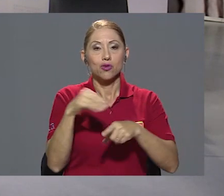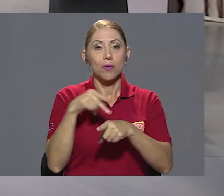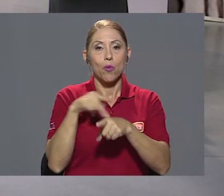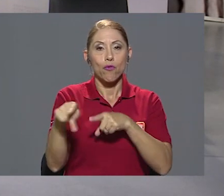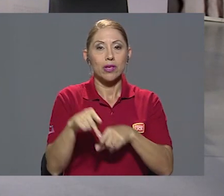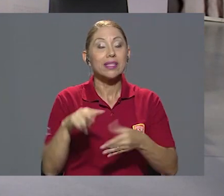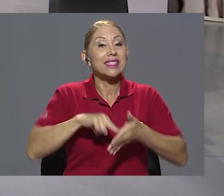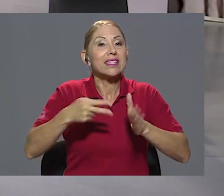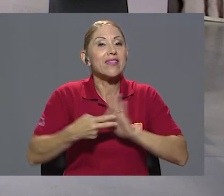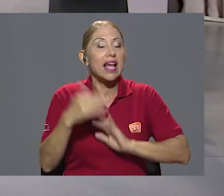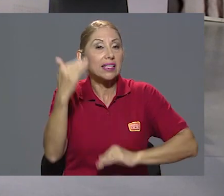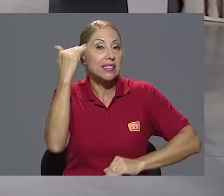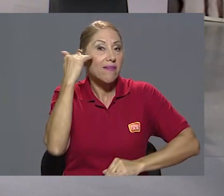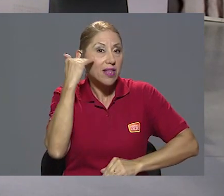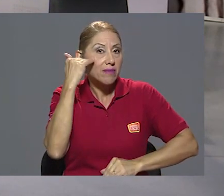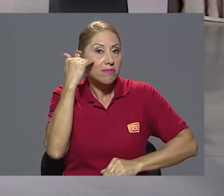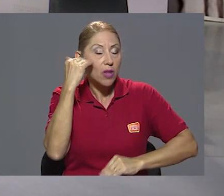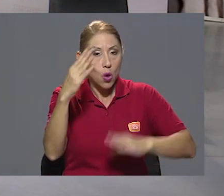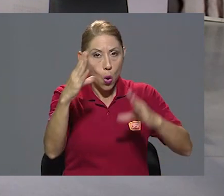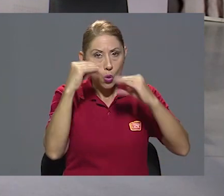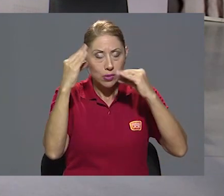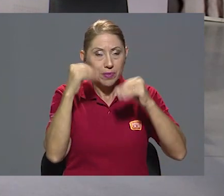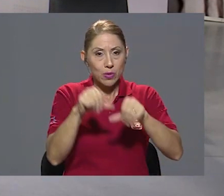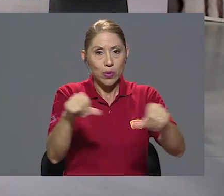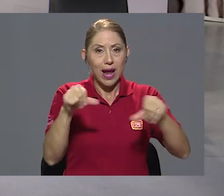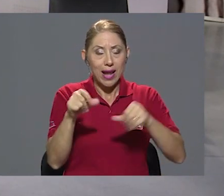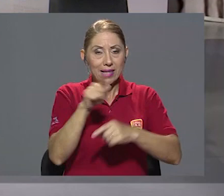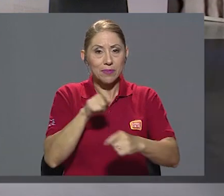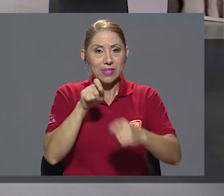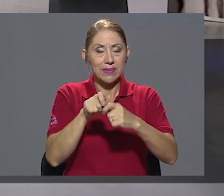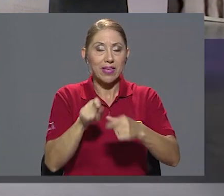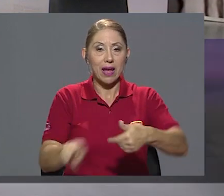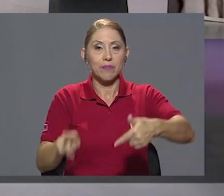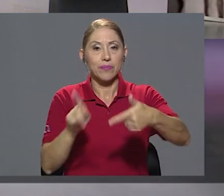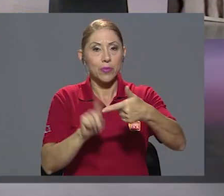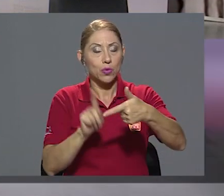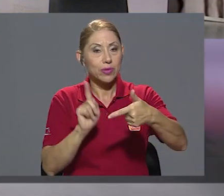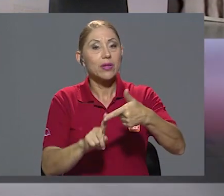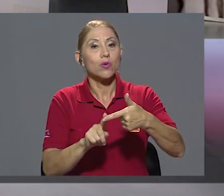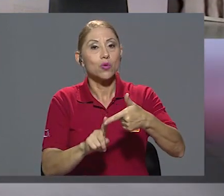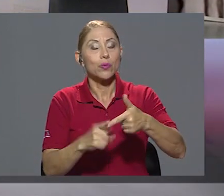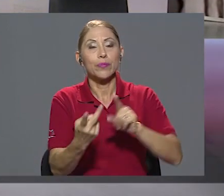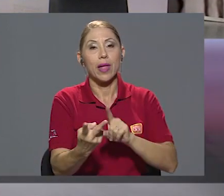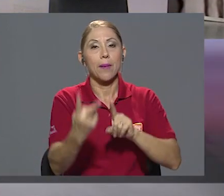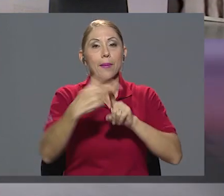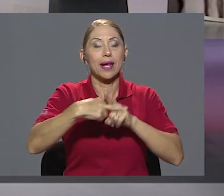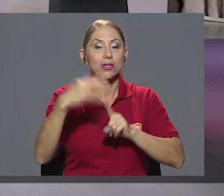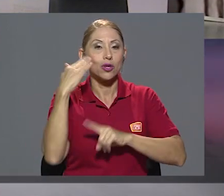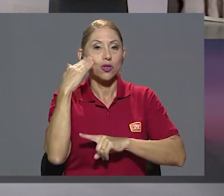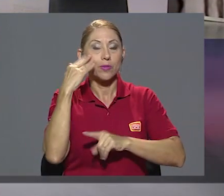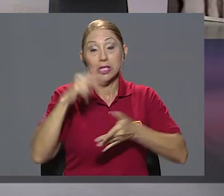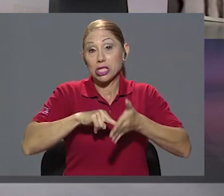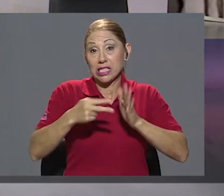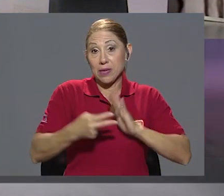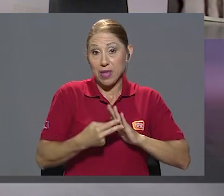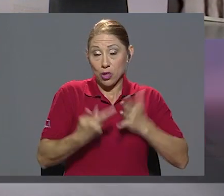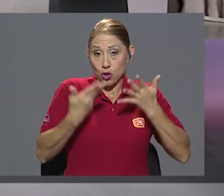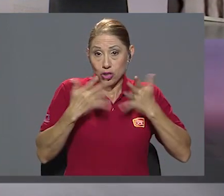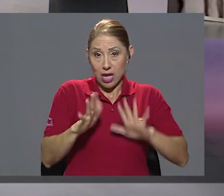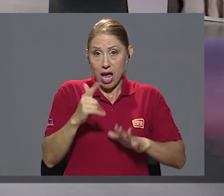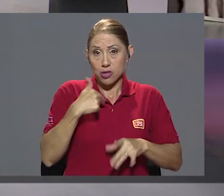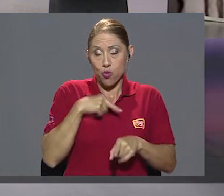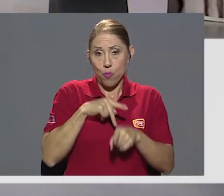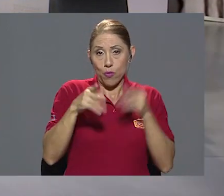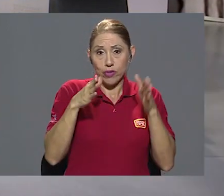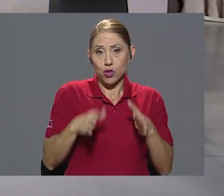disciplinarios y profesionales, es decir, el saber, el conocimiento en el área específica. Un segundo descriptor es la aplicación de conocimientos, o sea, cómo yo